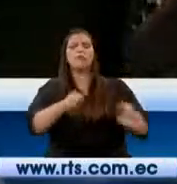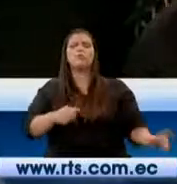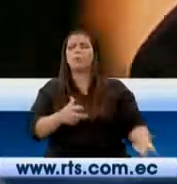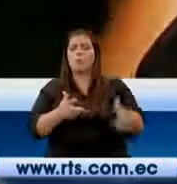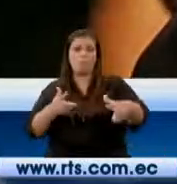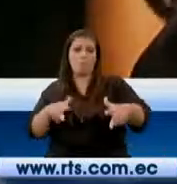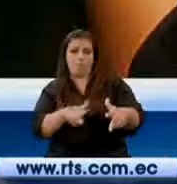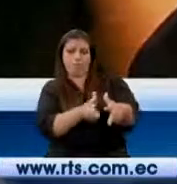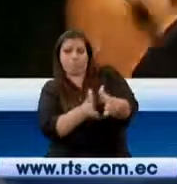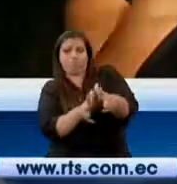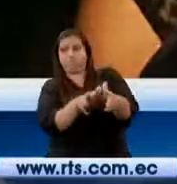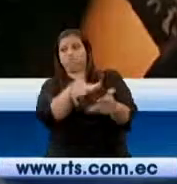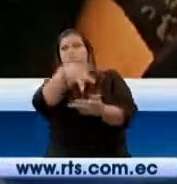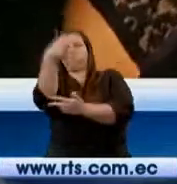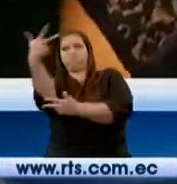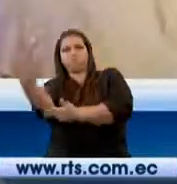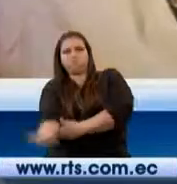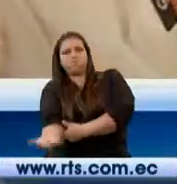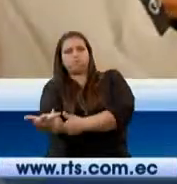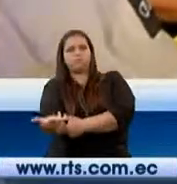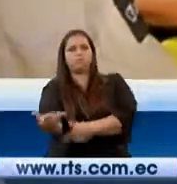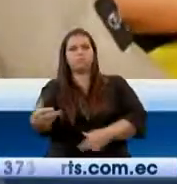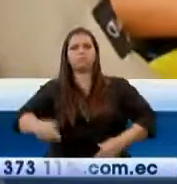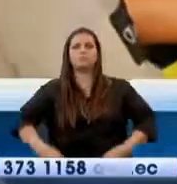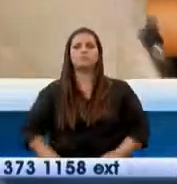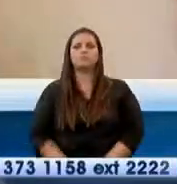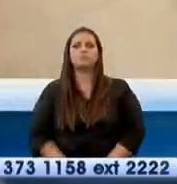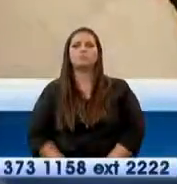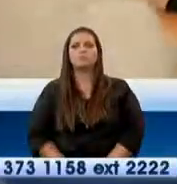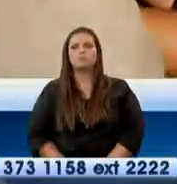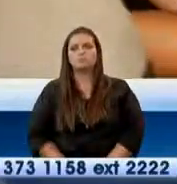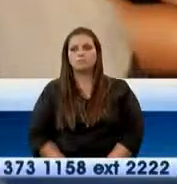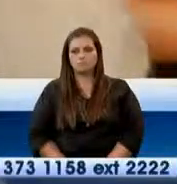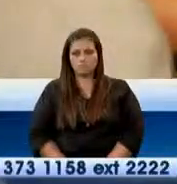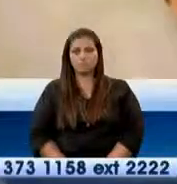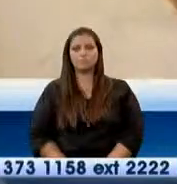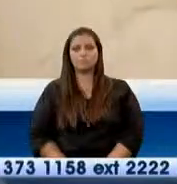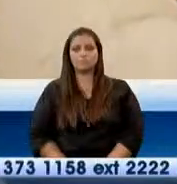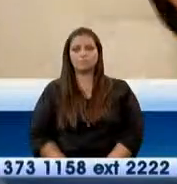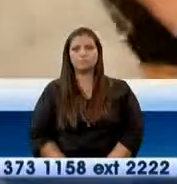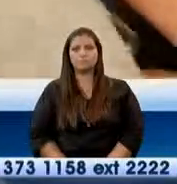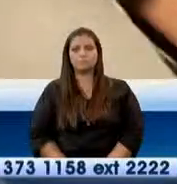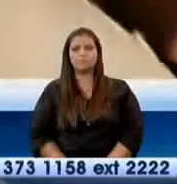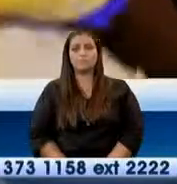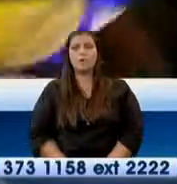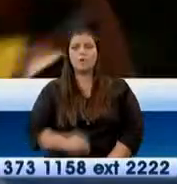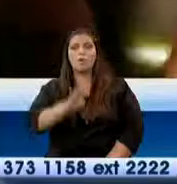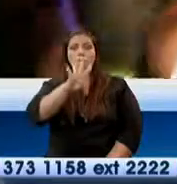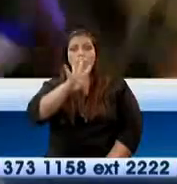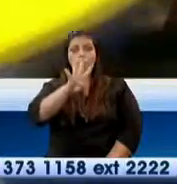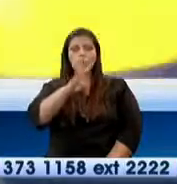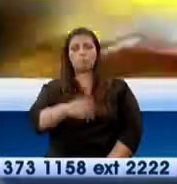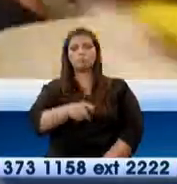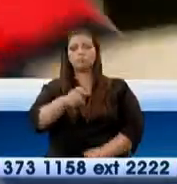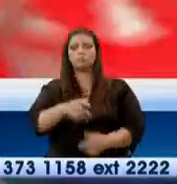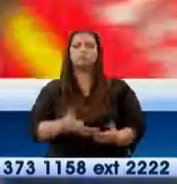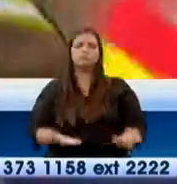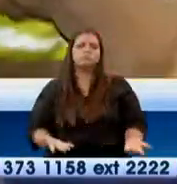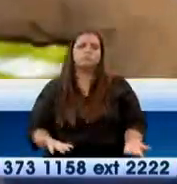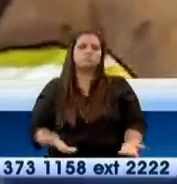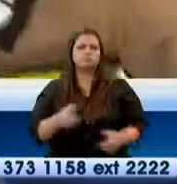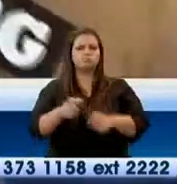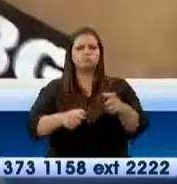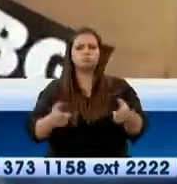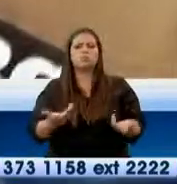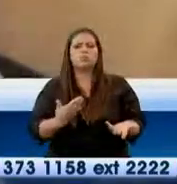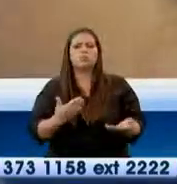contra lo que venía adelante. Los ocupantes de 4 de los 5 automóviles chocados se dirigían a un